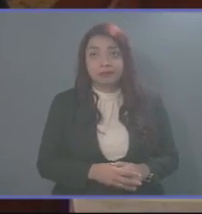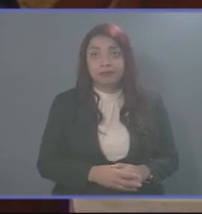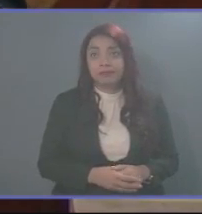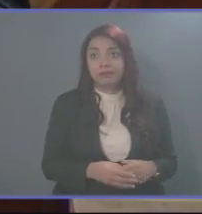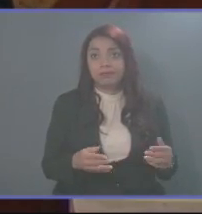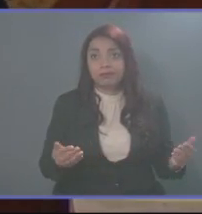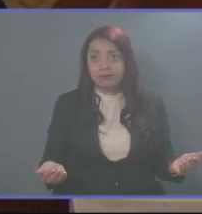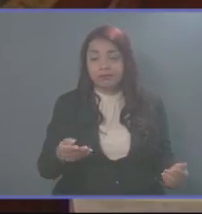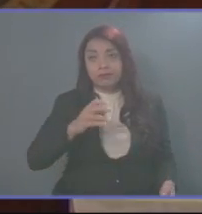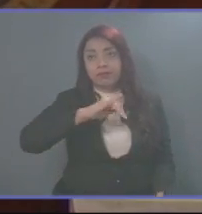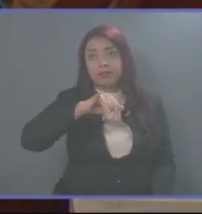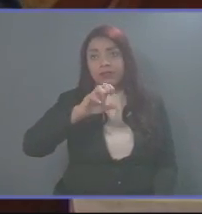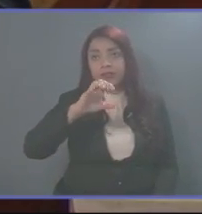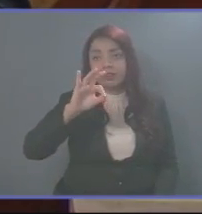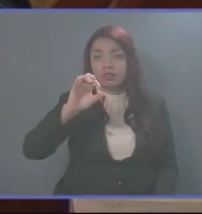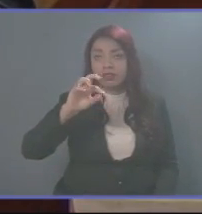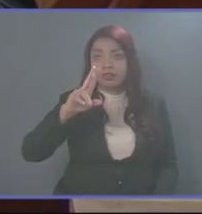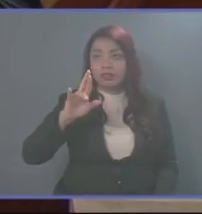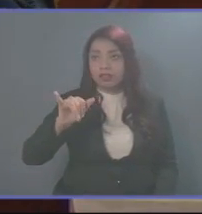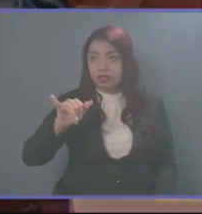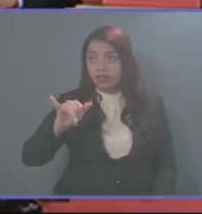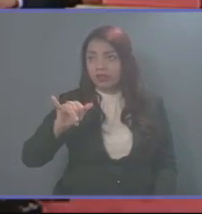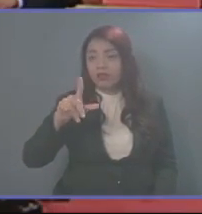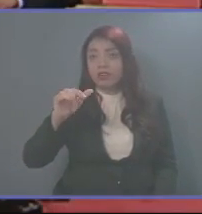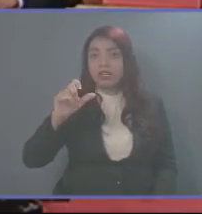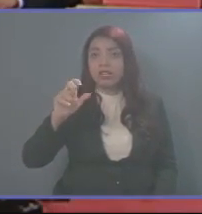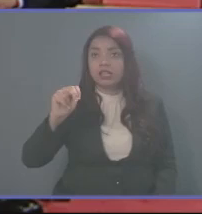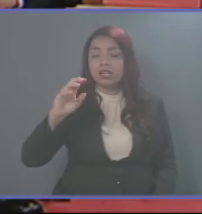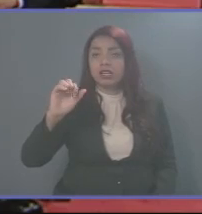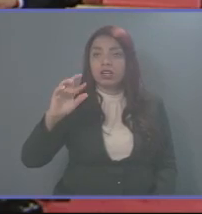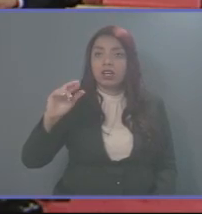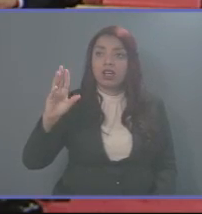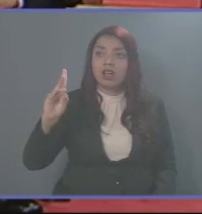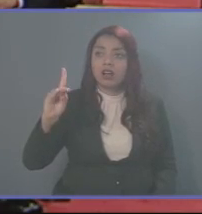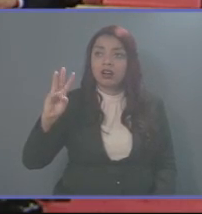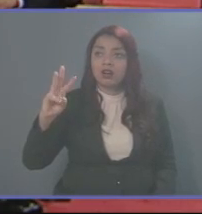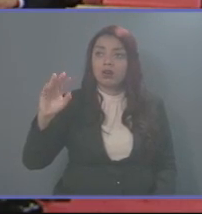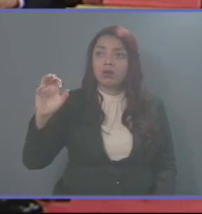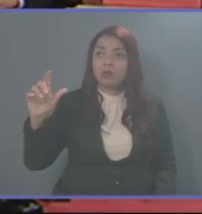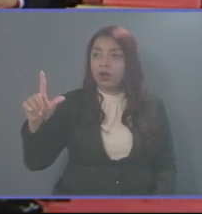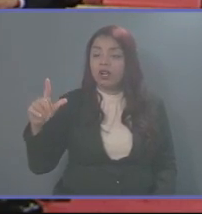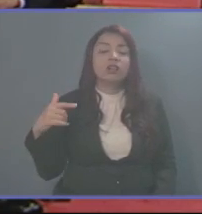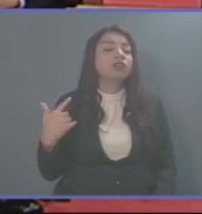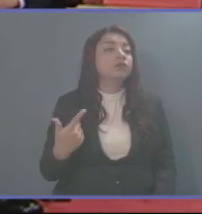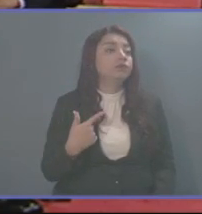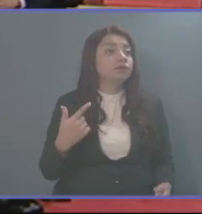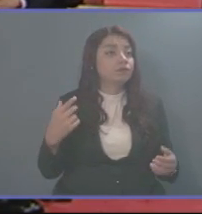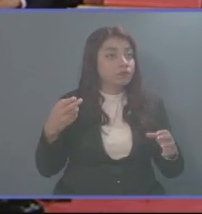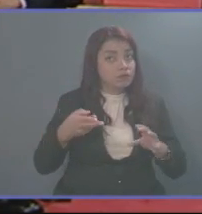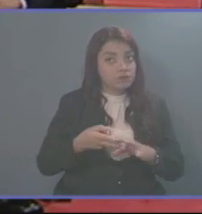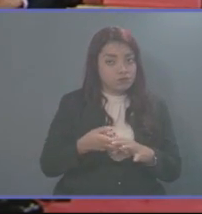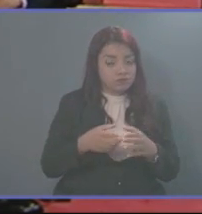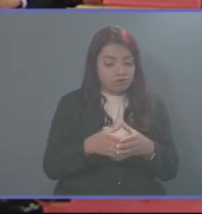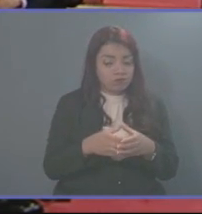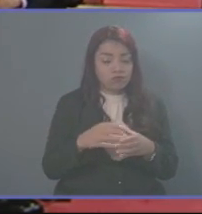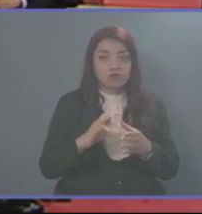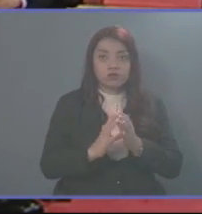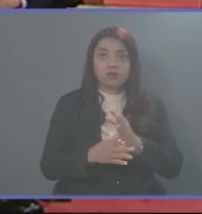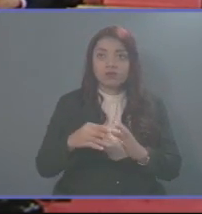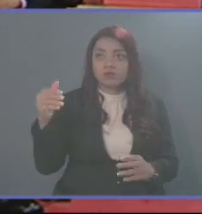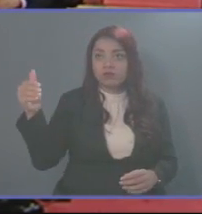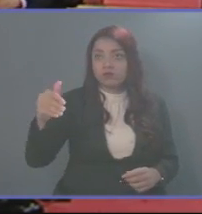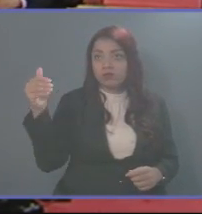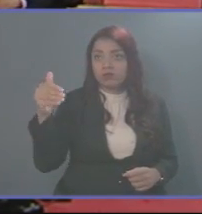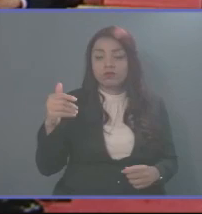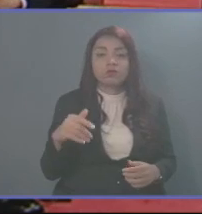Señor Jeffrey Lynn Cardwell, como integrante de la Comisión de Cultura y Educación de esta Asamblea